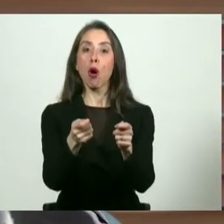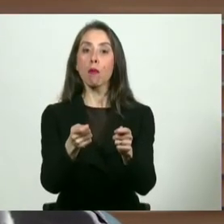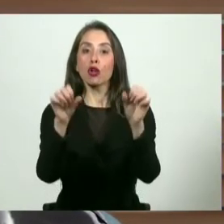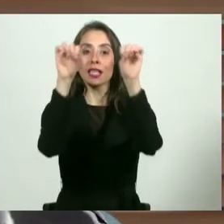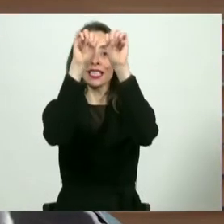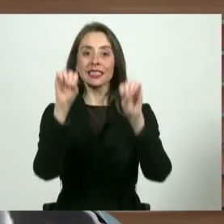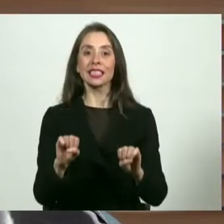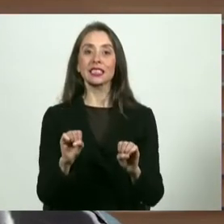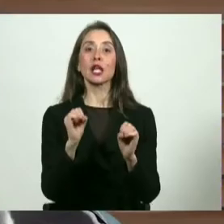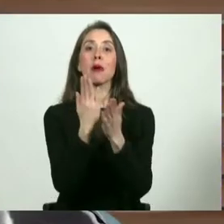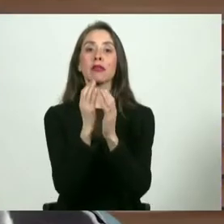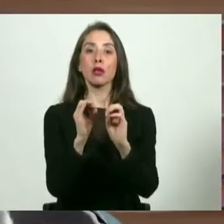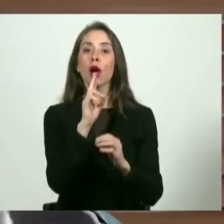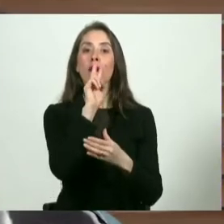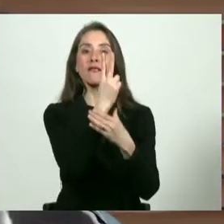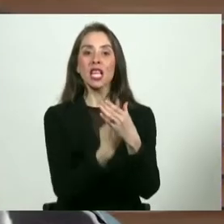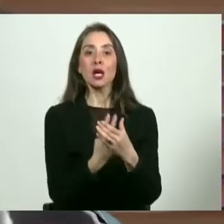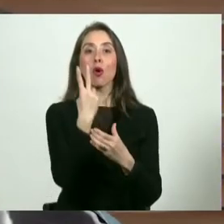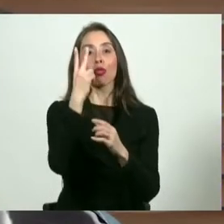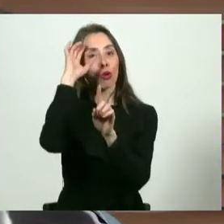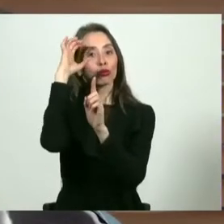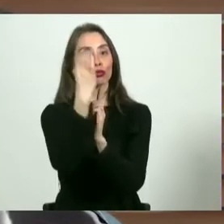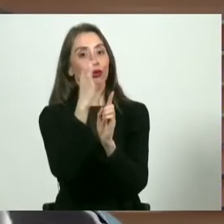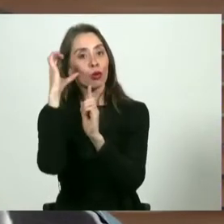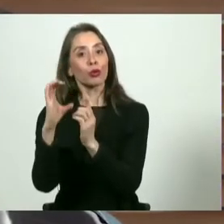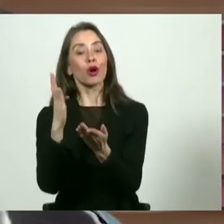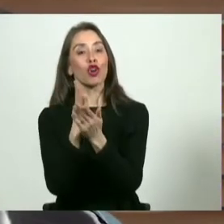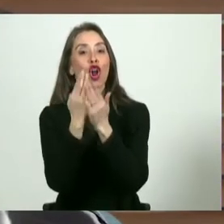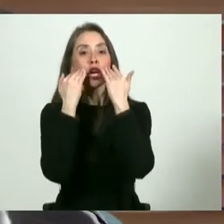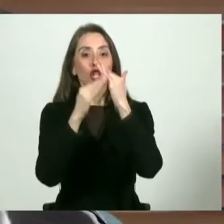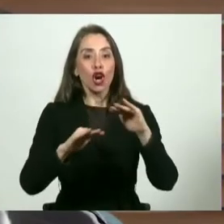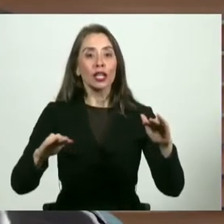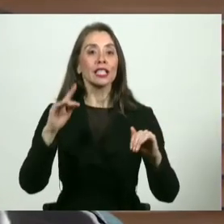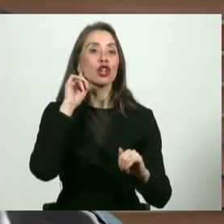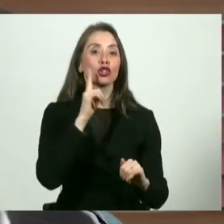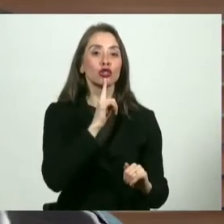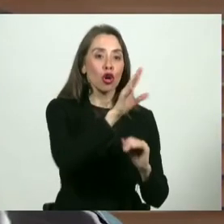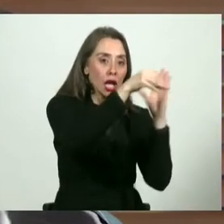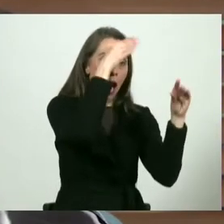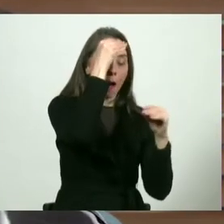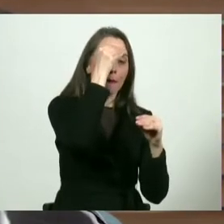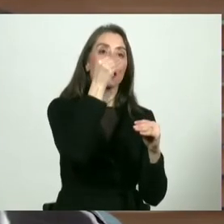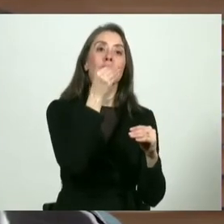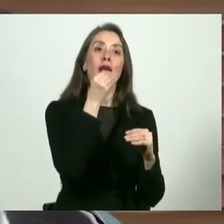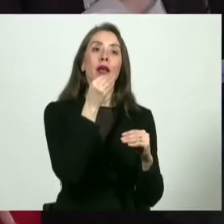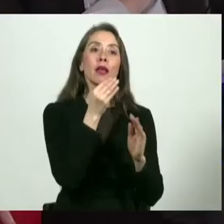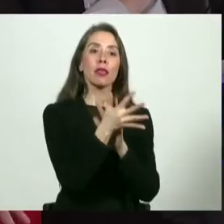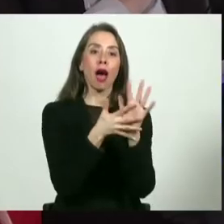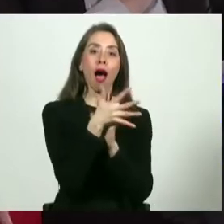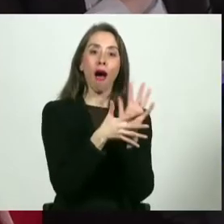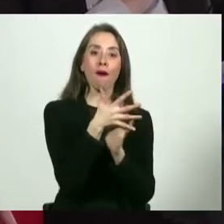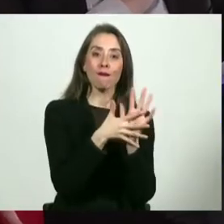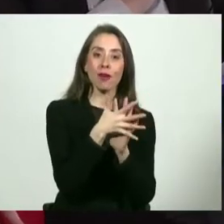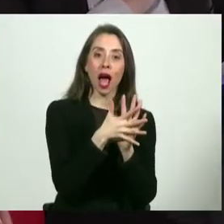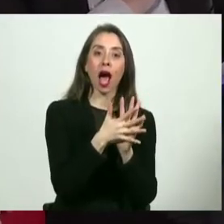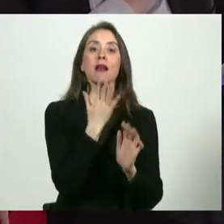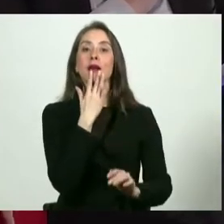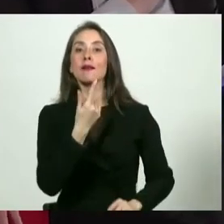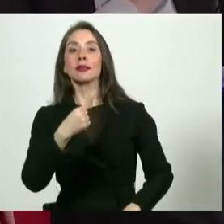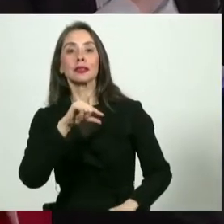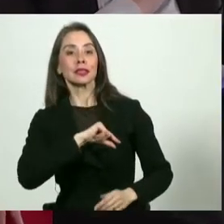favor, también. Para hablar de trabajo, es una base sólida en educación. Ya,